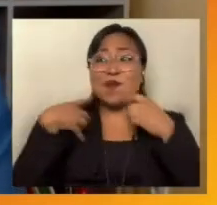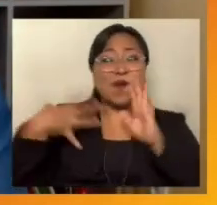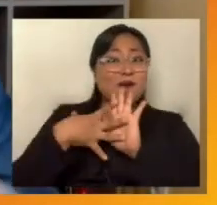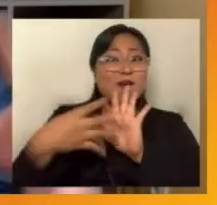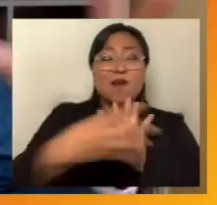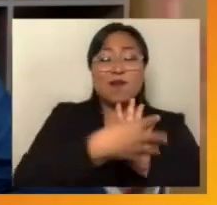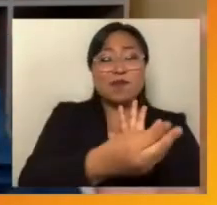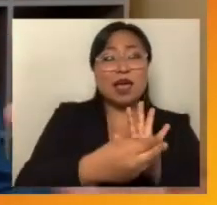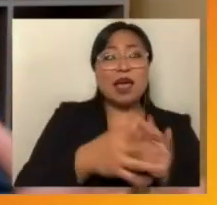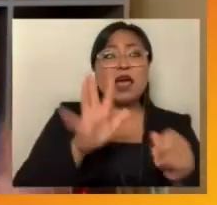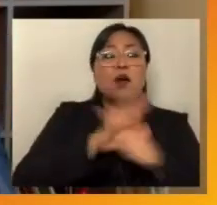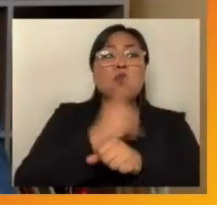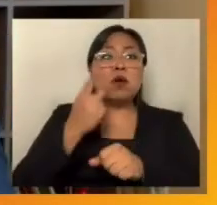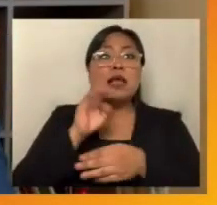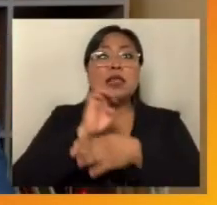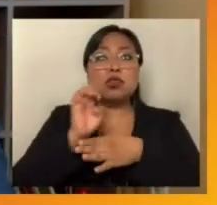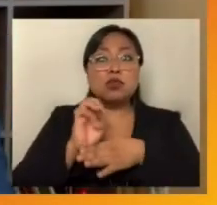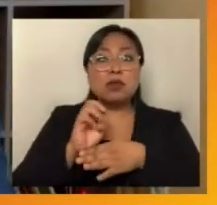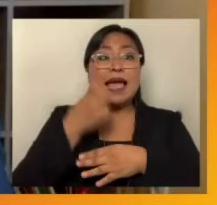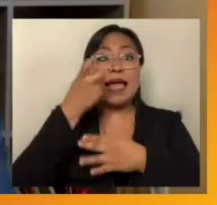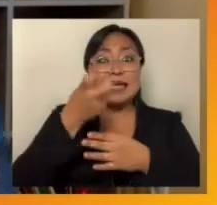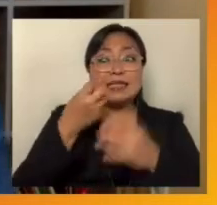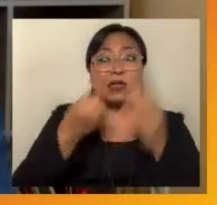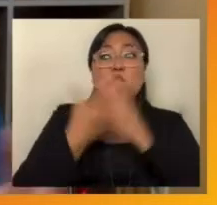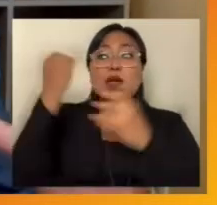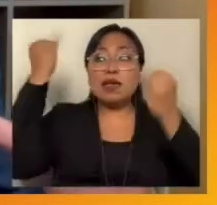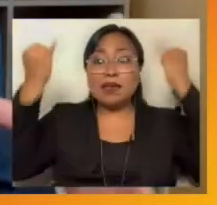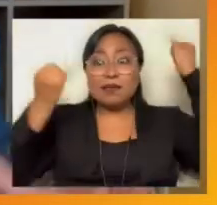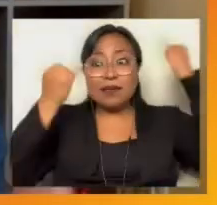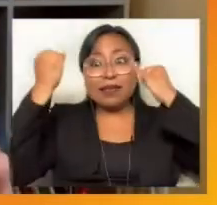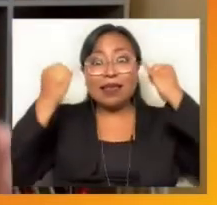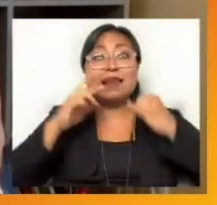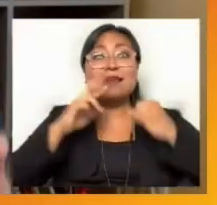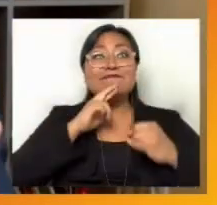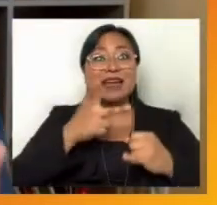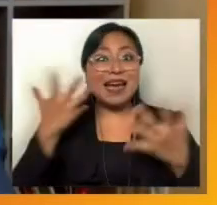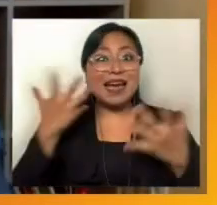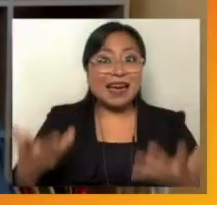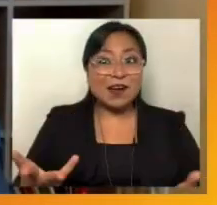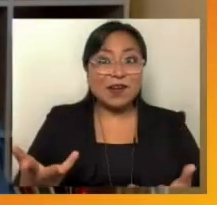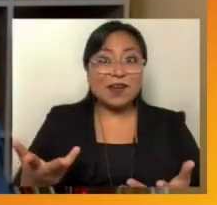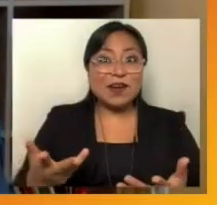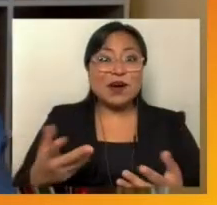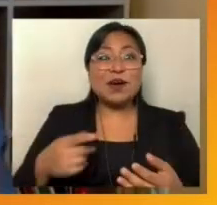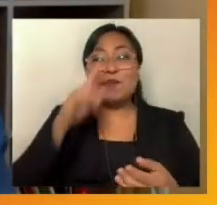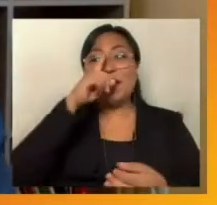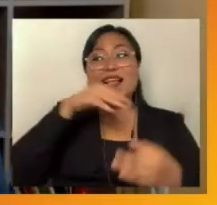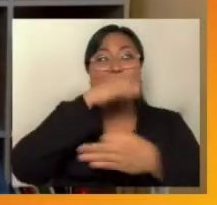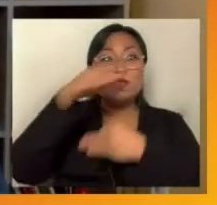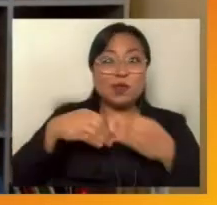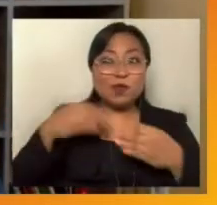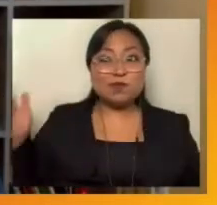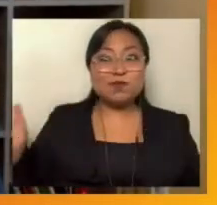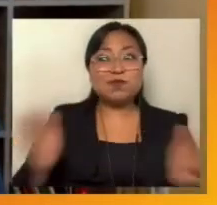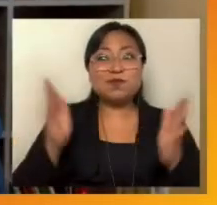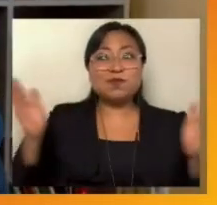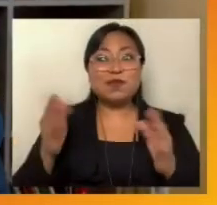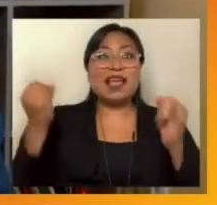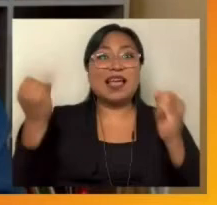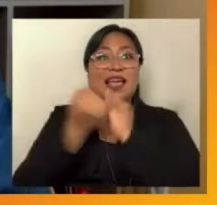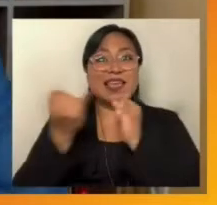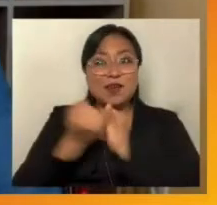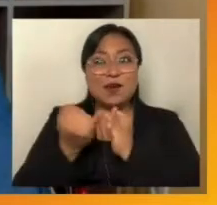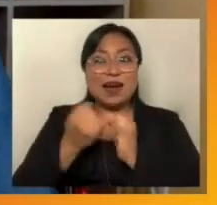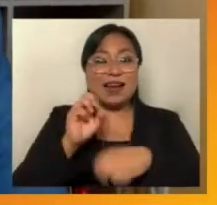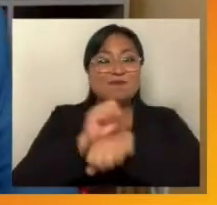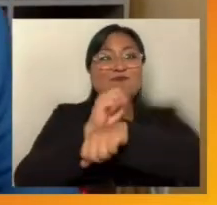realidad es que se está creando un ambiente donde todos estamos empujando con el mismo